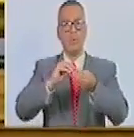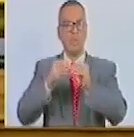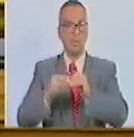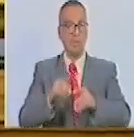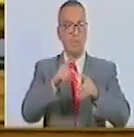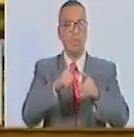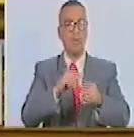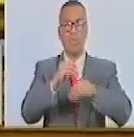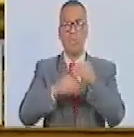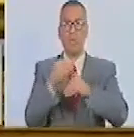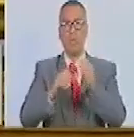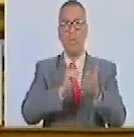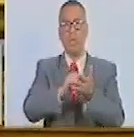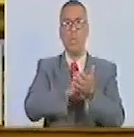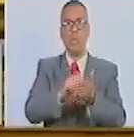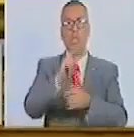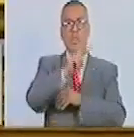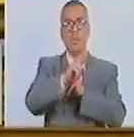mecanismo establecido en el artículo